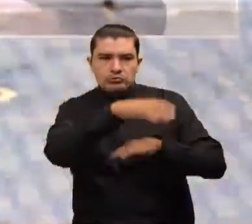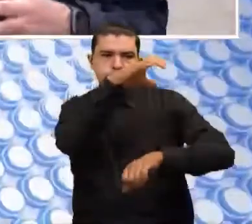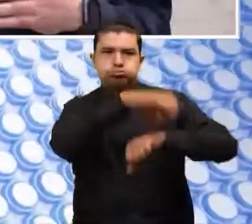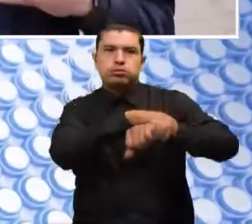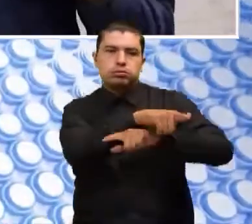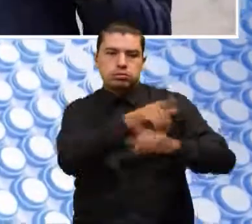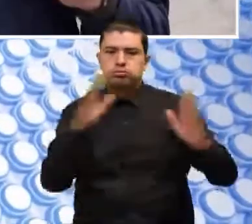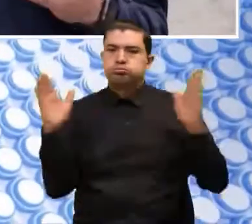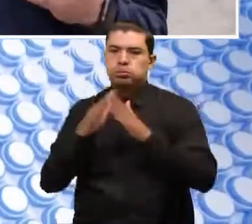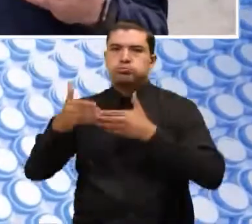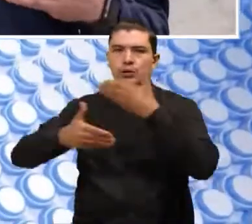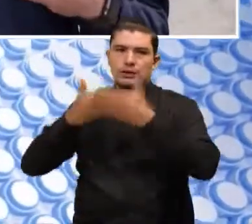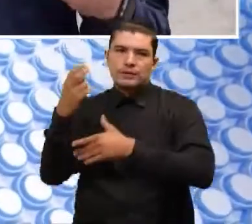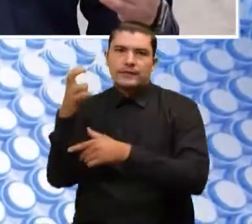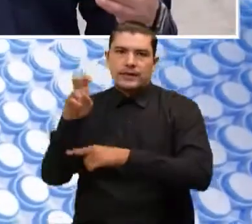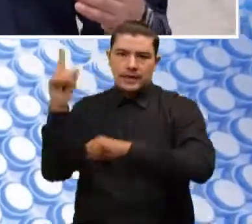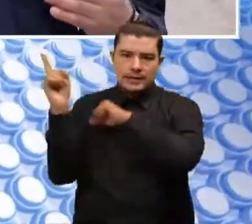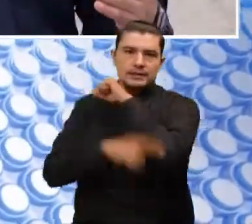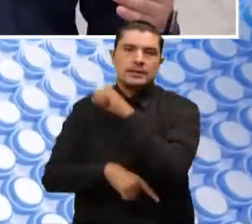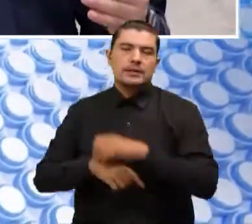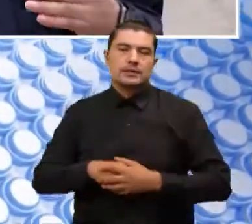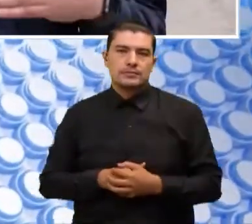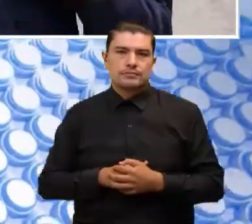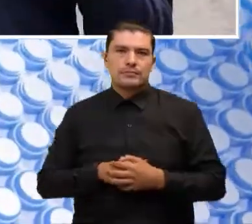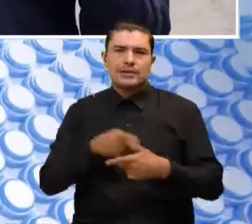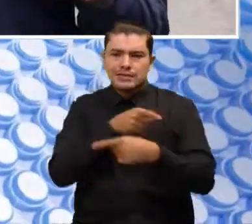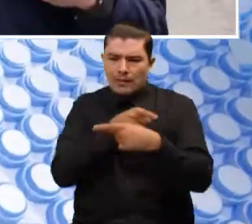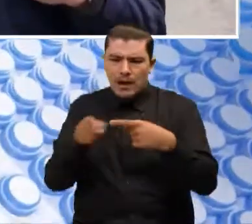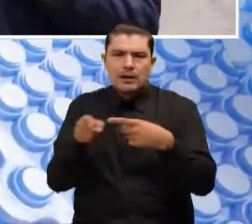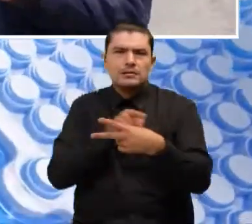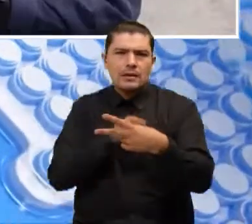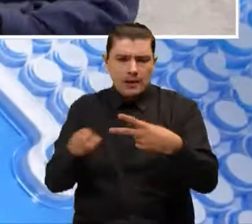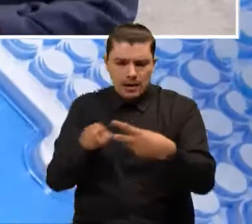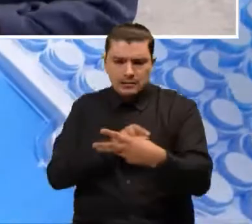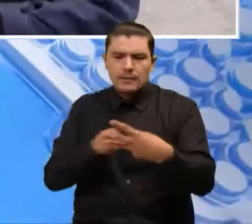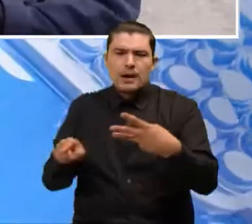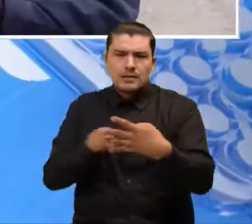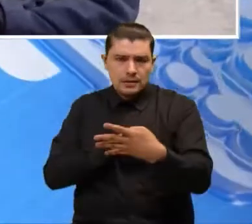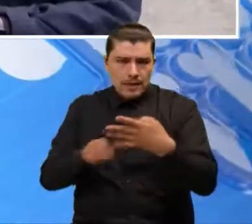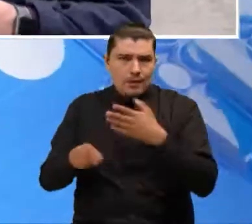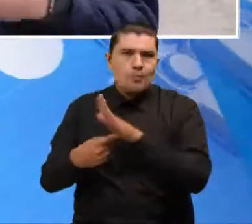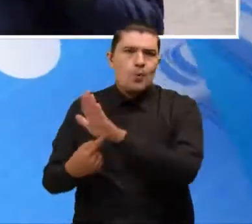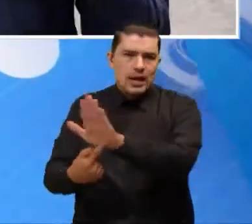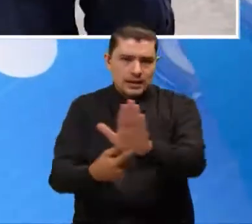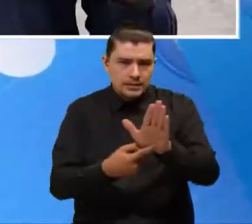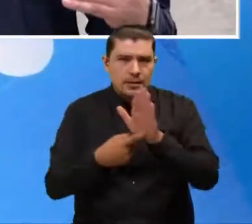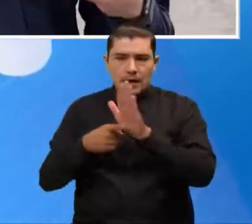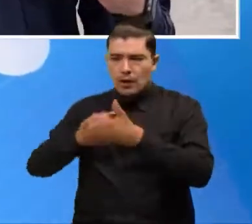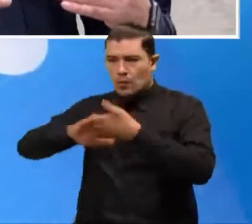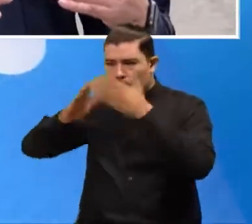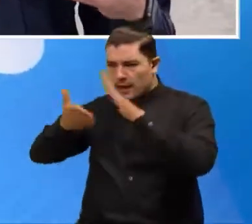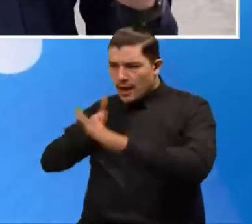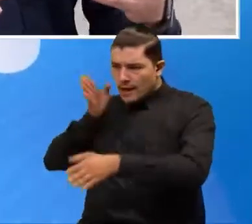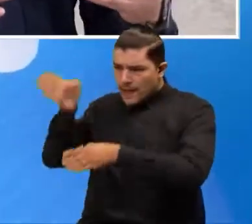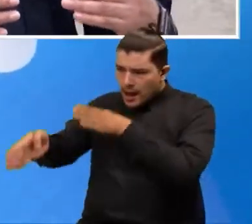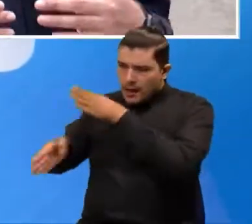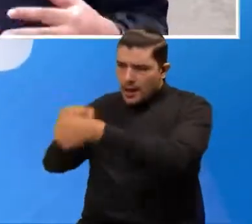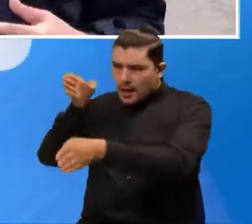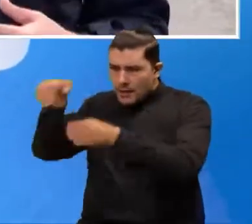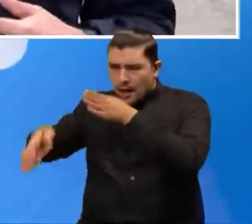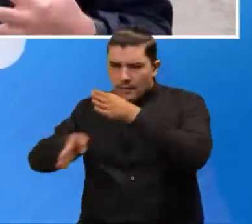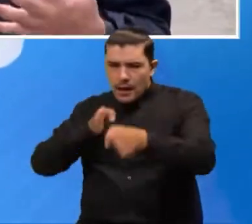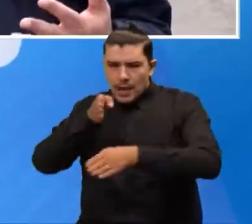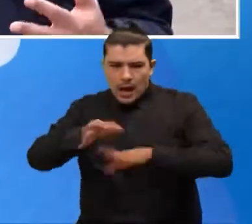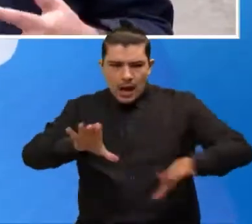judicial. Eso lo mostramos cada 8 días con ese seguimiento también en las comunas y con cada uno de los sectores productivos